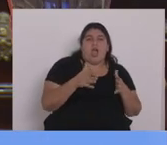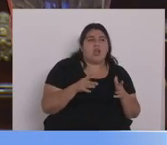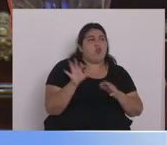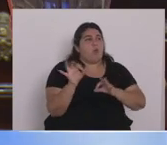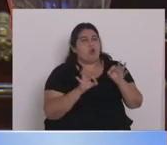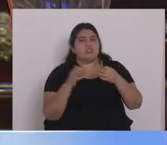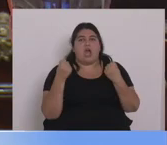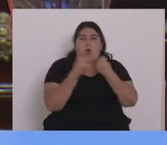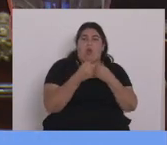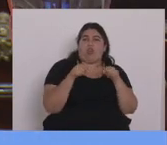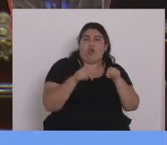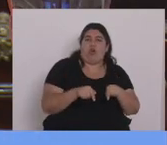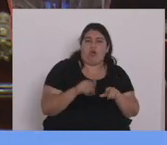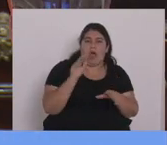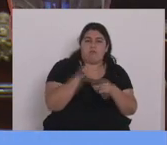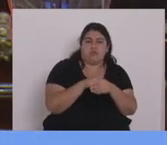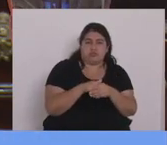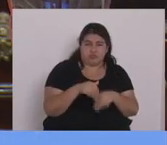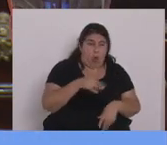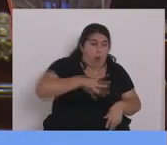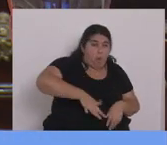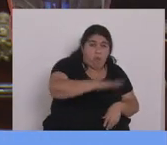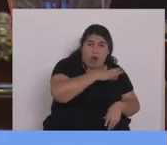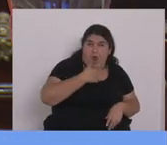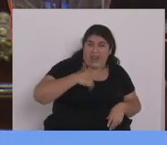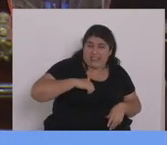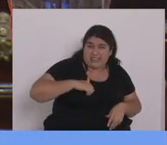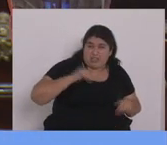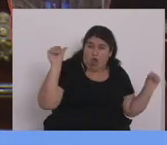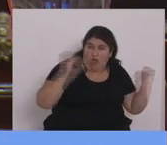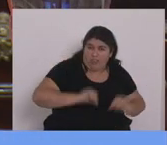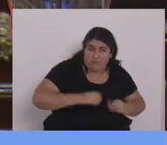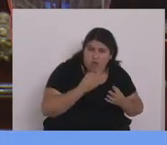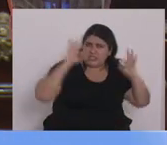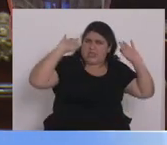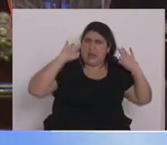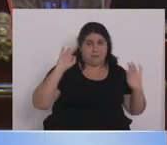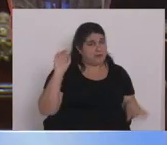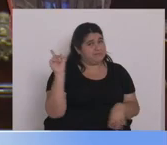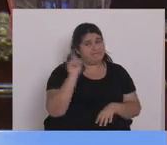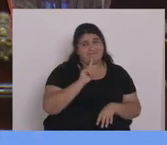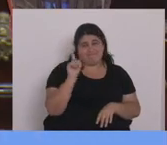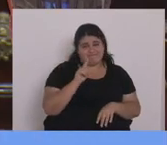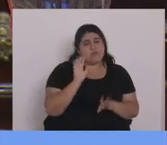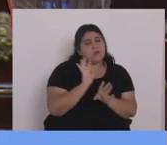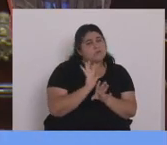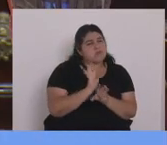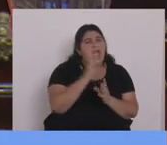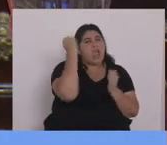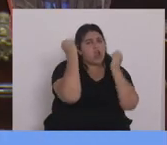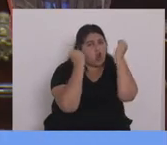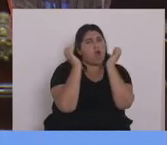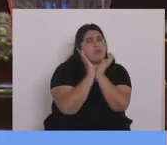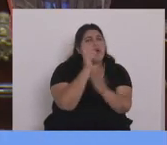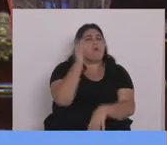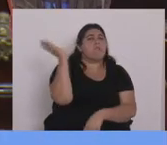proyecto, estemos salvando al pueblo argentino del default. Esto es prolongar la agonía. El default, tarde o